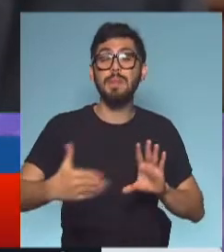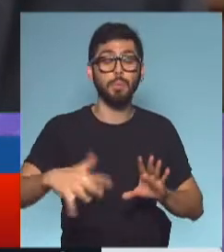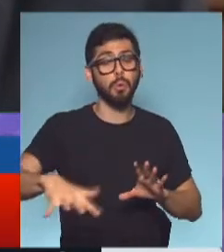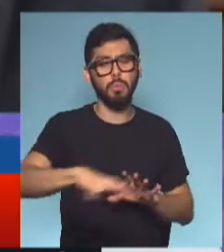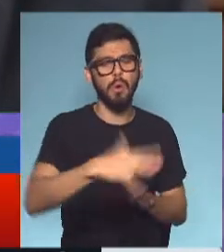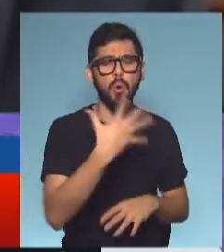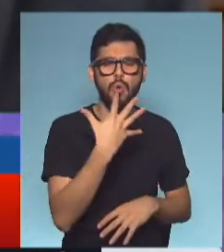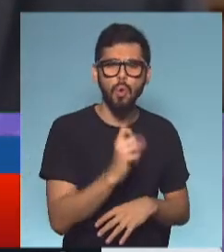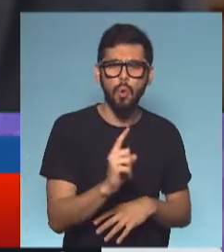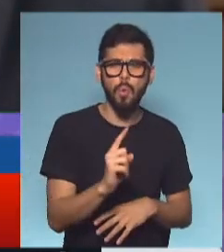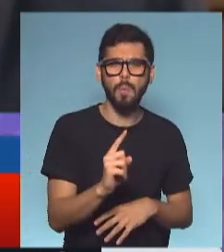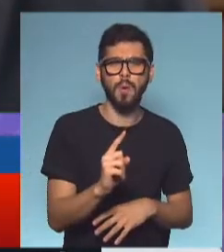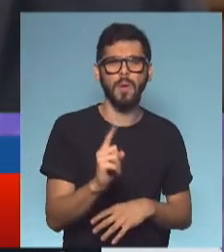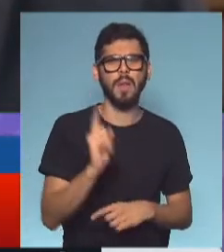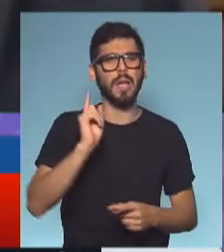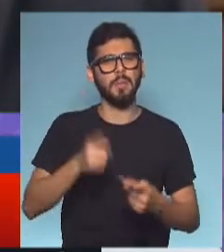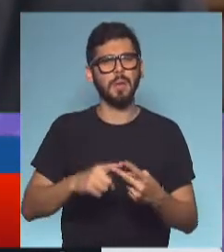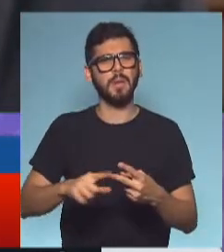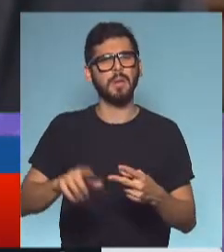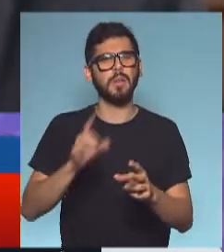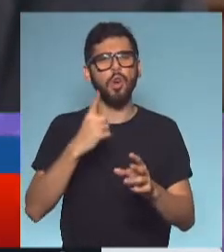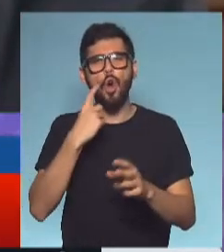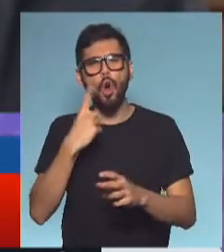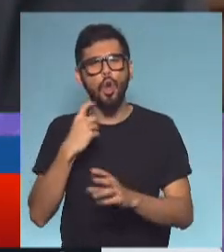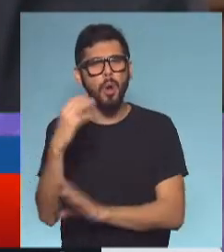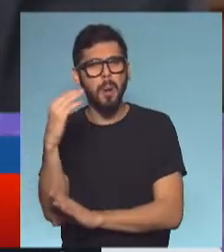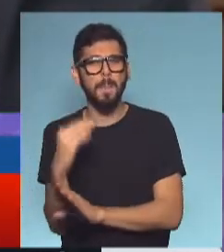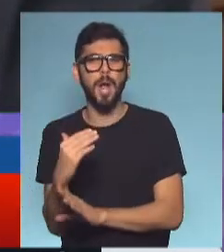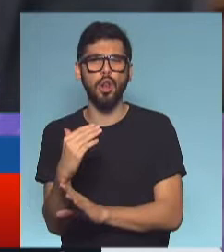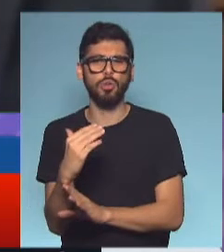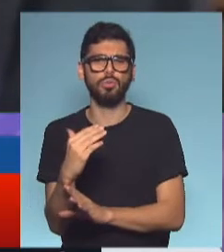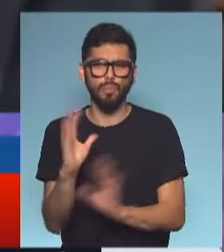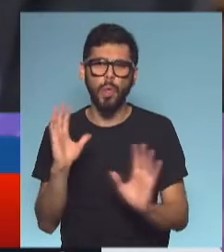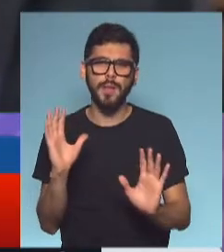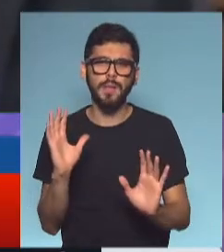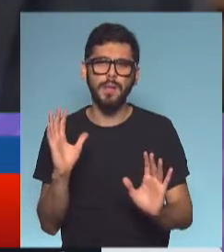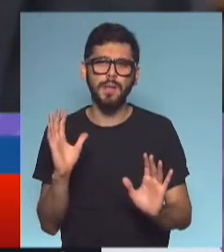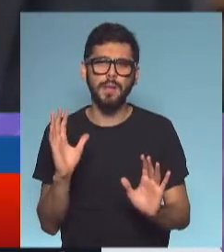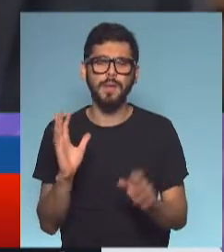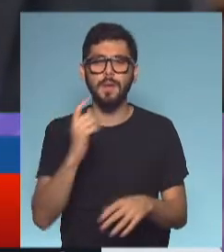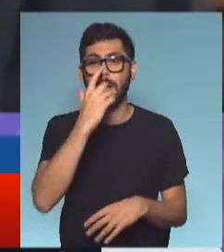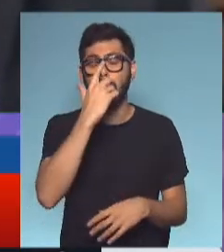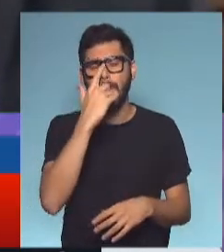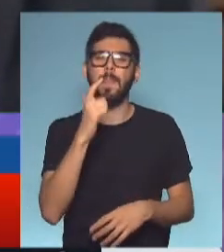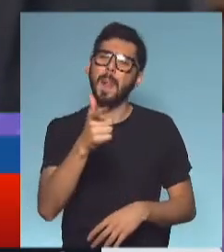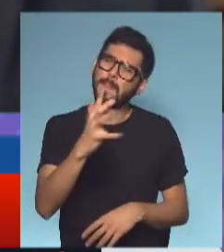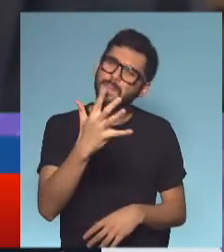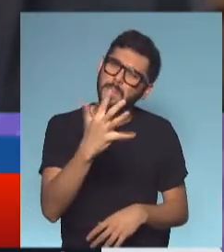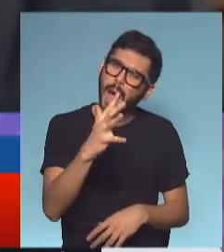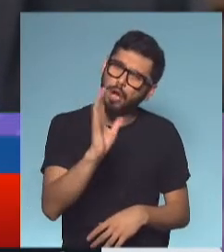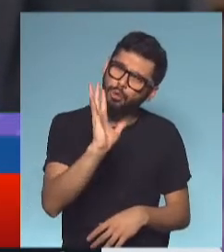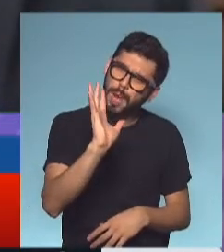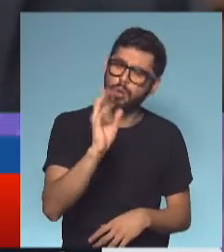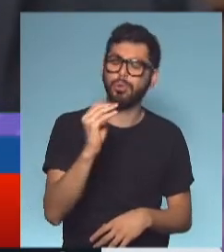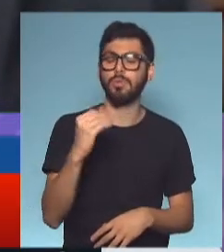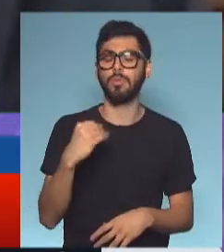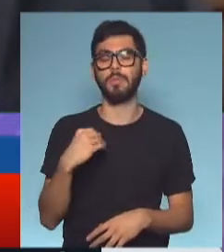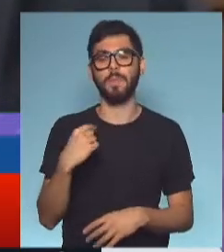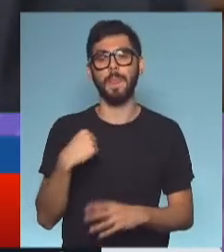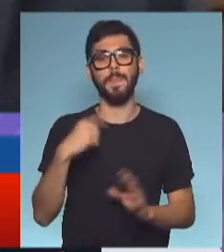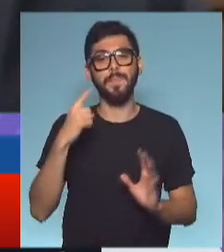la liberación de la relajación de los controles. Mira, más o menos, porque yo creo que si